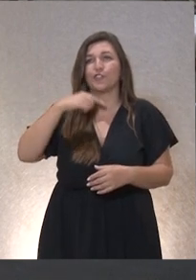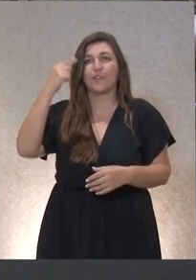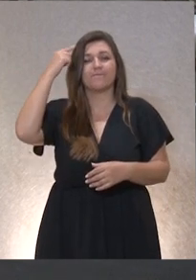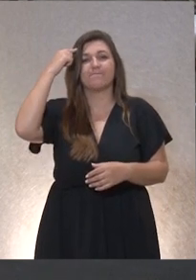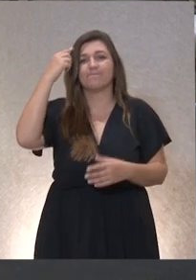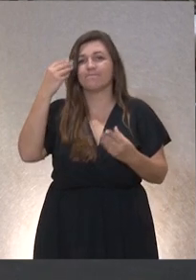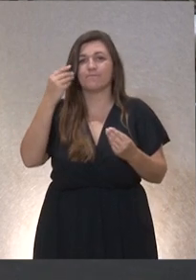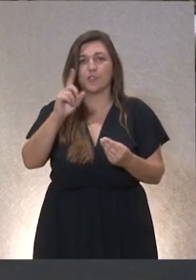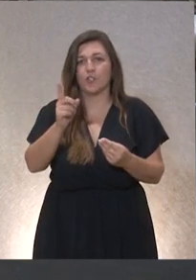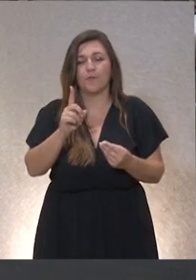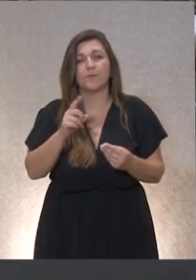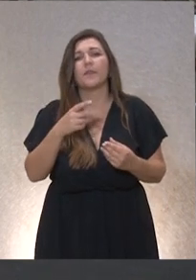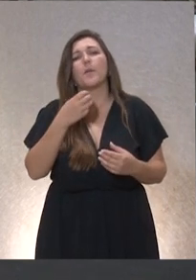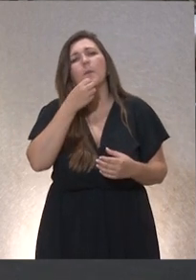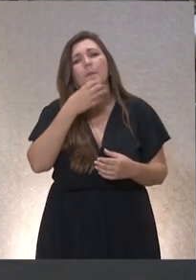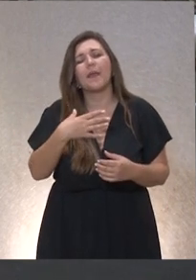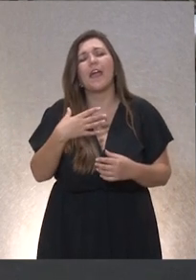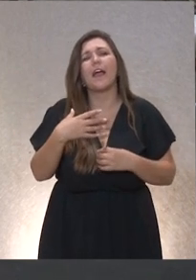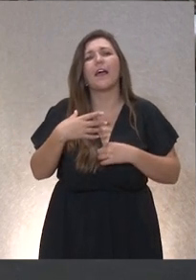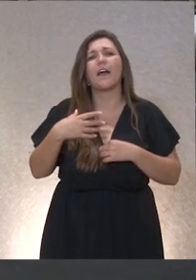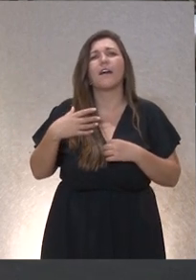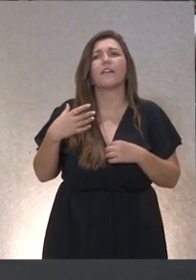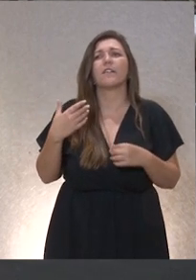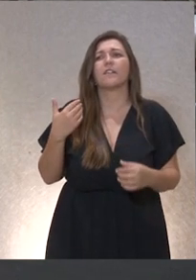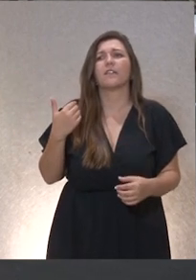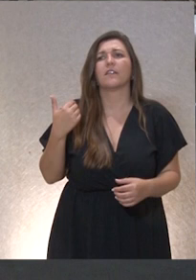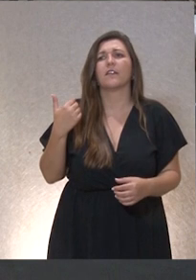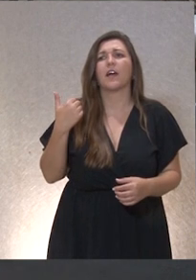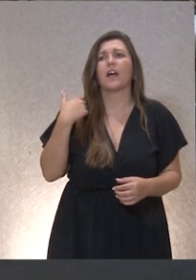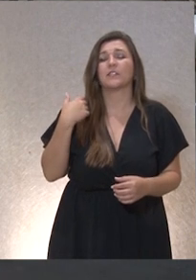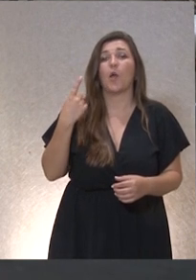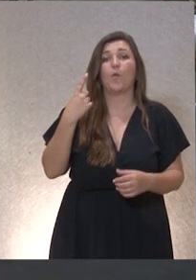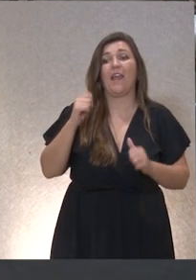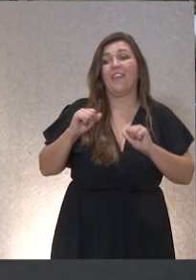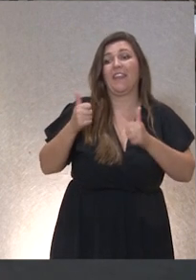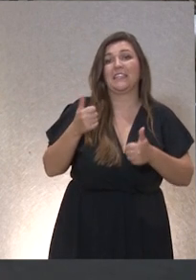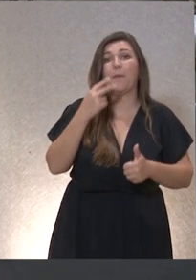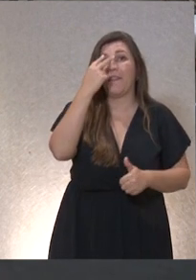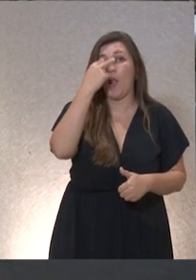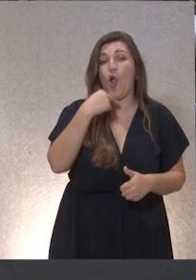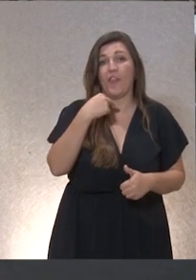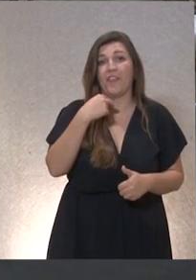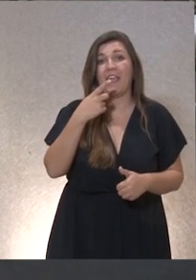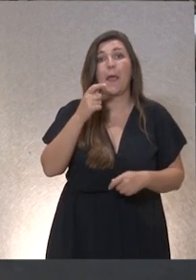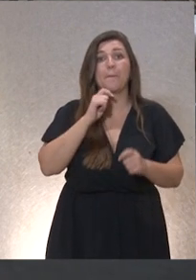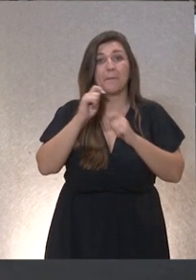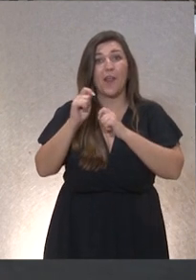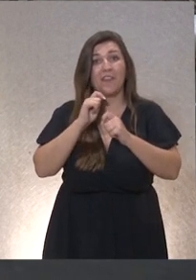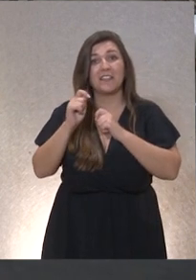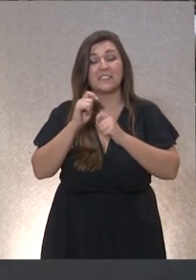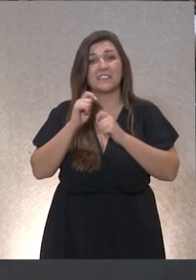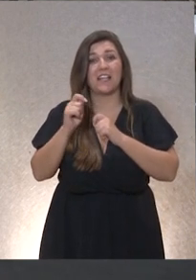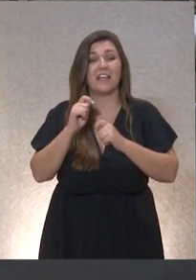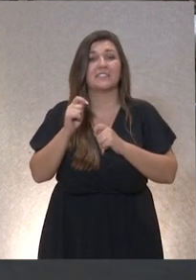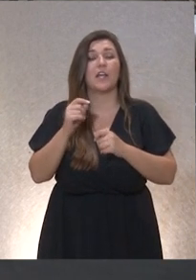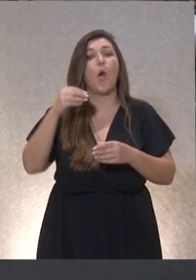Mira ha hecho muy bien la aparición y esto ha sido una una iniciativa de la 11 de periodistas con discapacidad en los